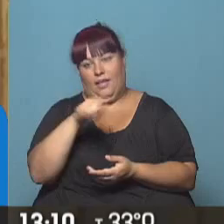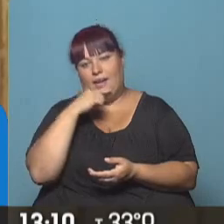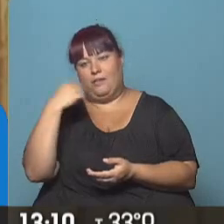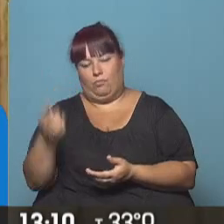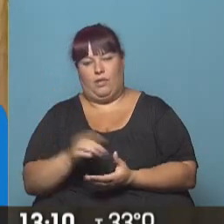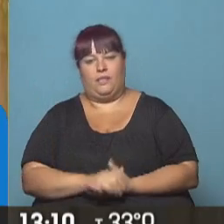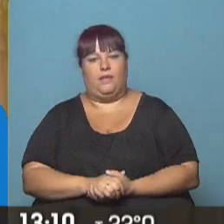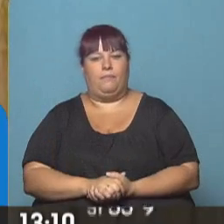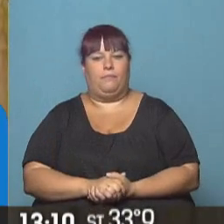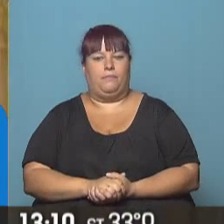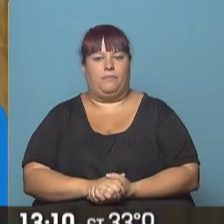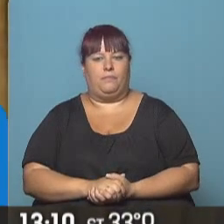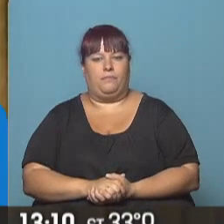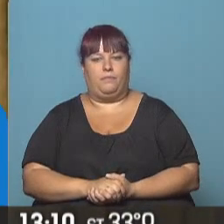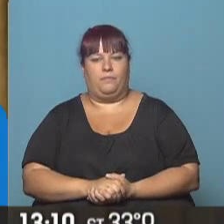más.